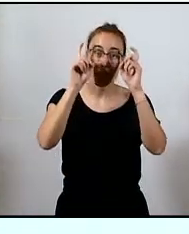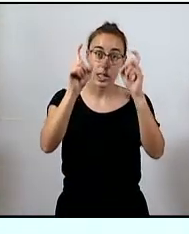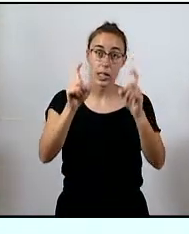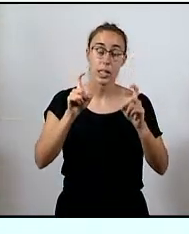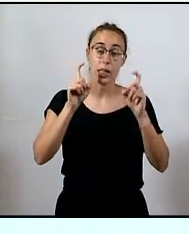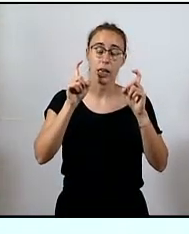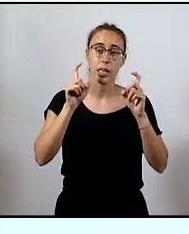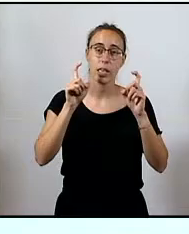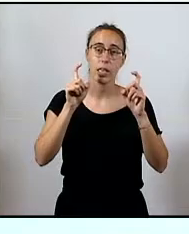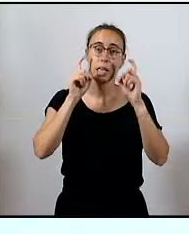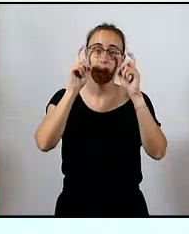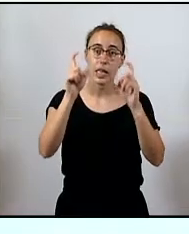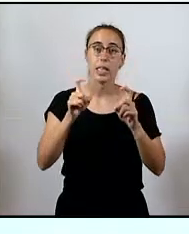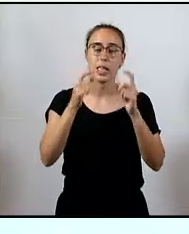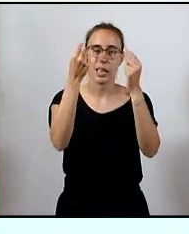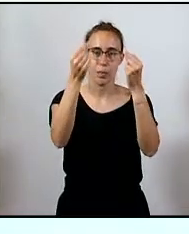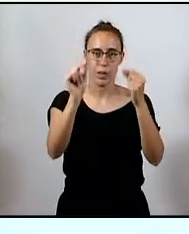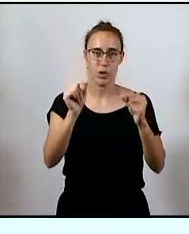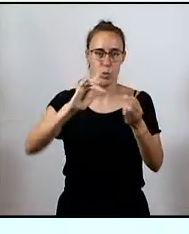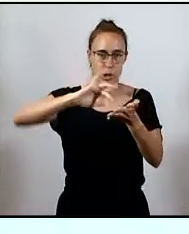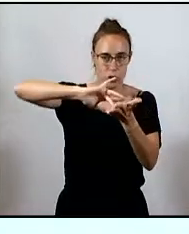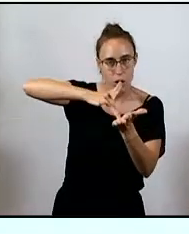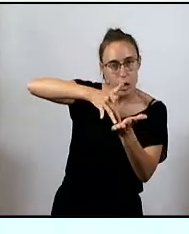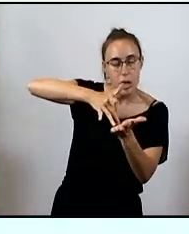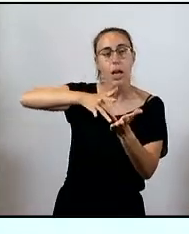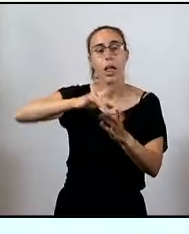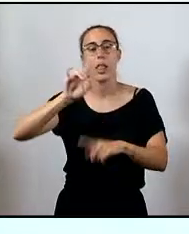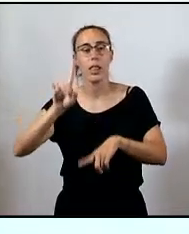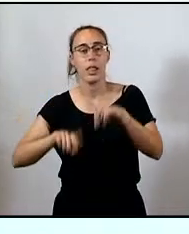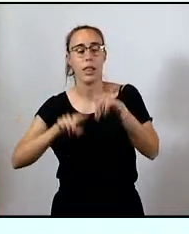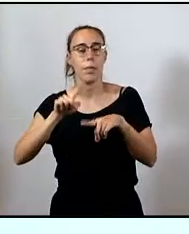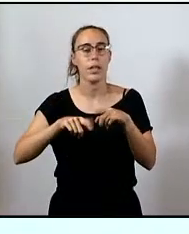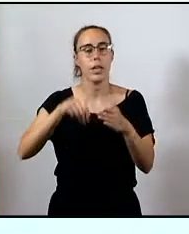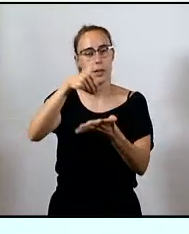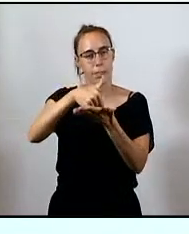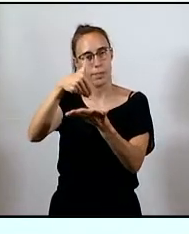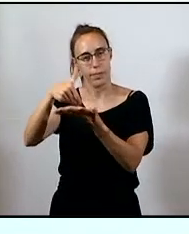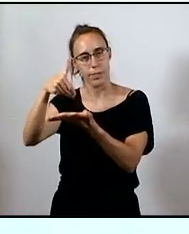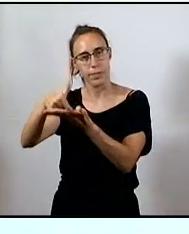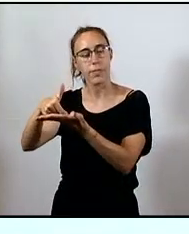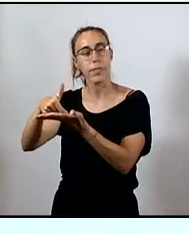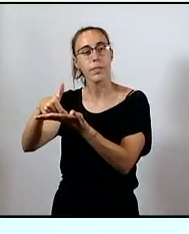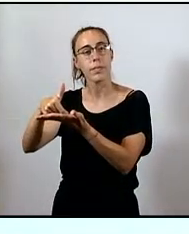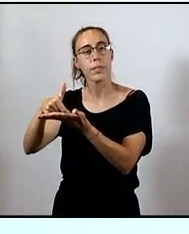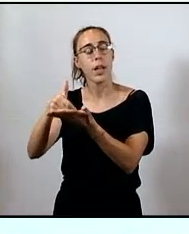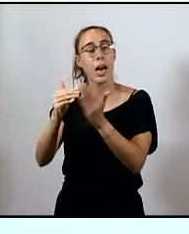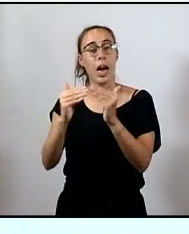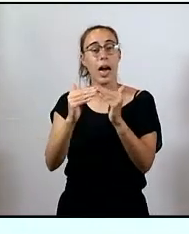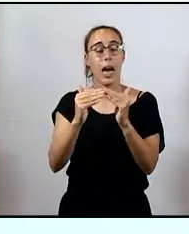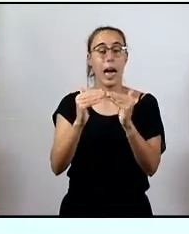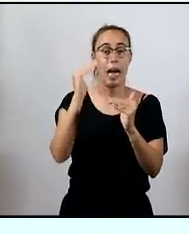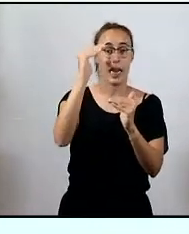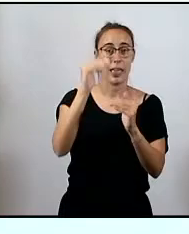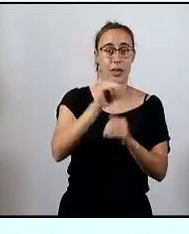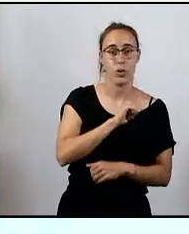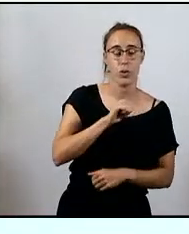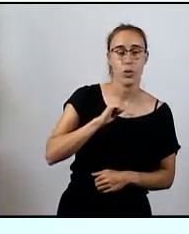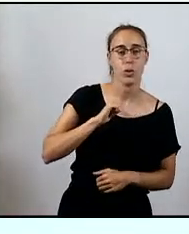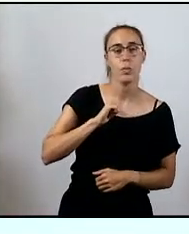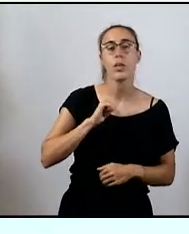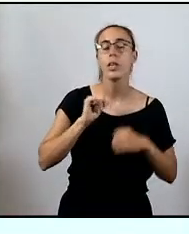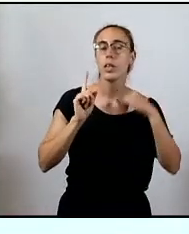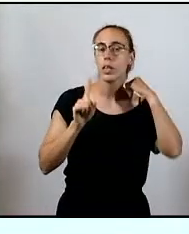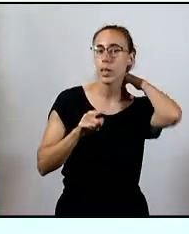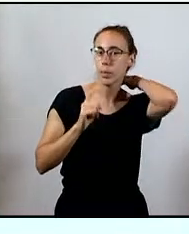intentar agotar el presupuesto. Va a depender mucho de cómo vayan las solicitudes de altas en autónomos, si terminamos ejecutándolo